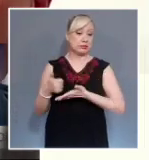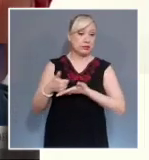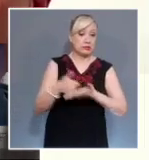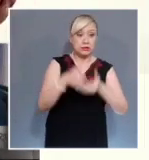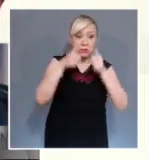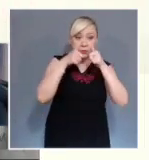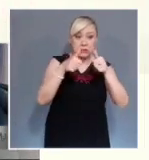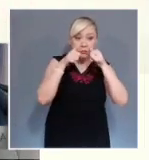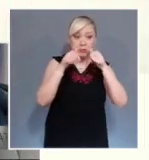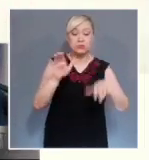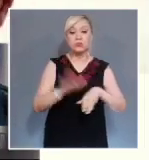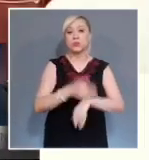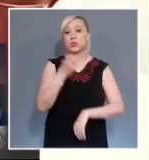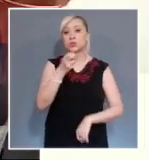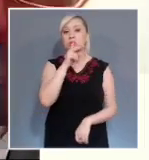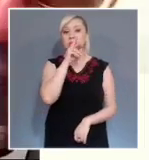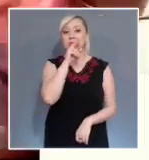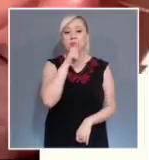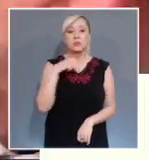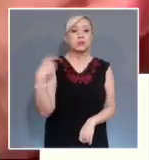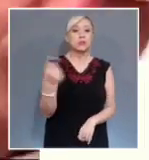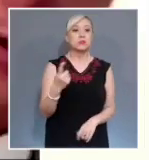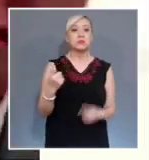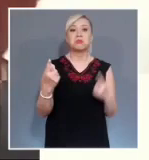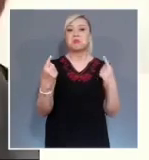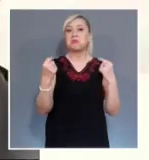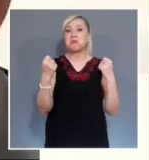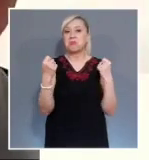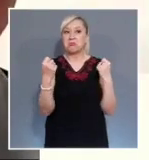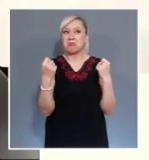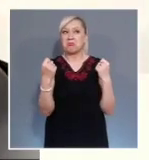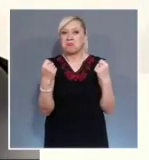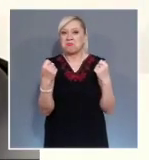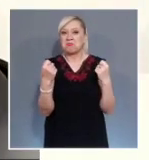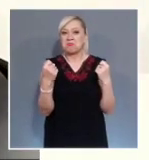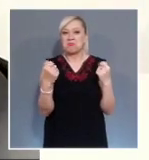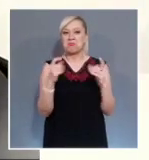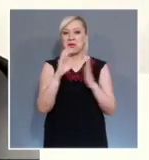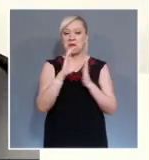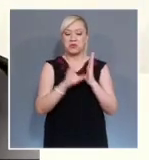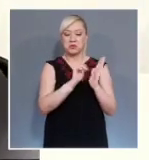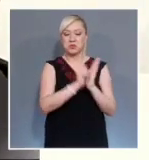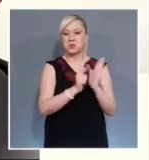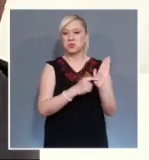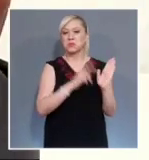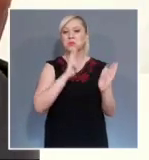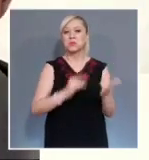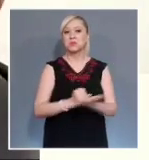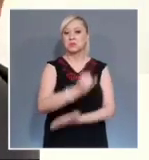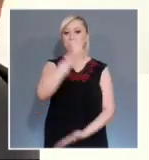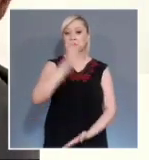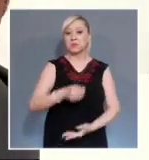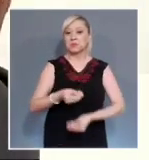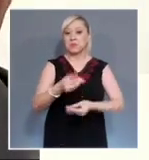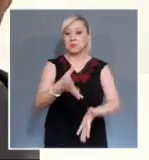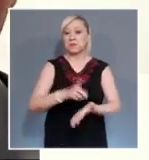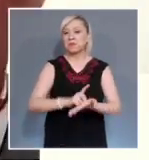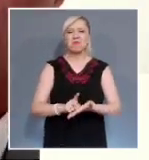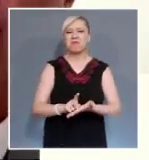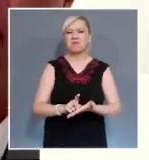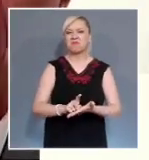cualquier intento de ocupación de la jurisdicción constitucional por parte de la fuerza política